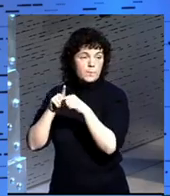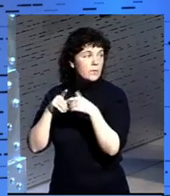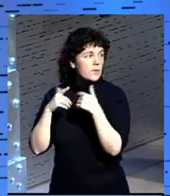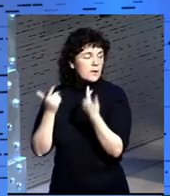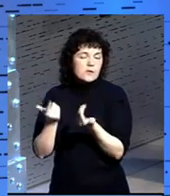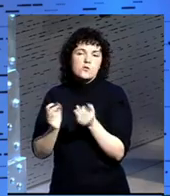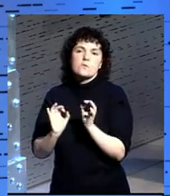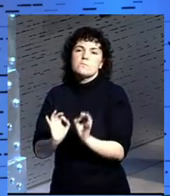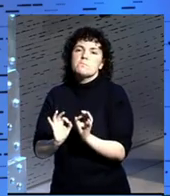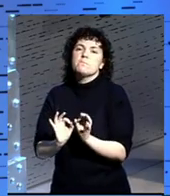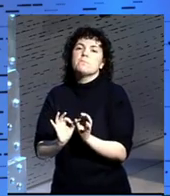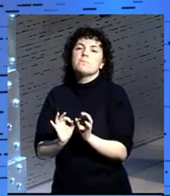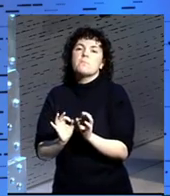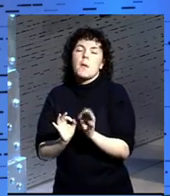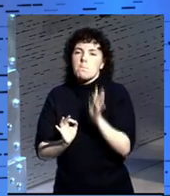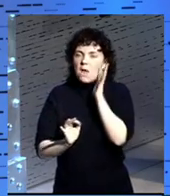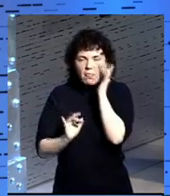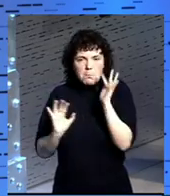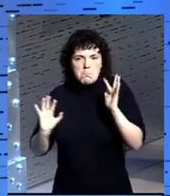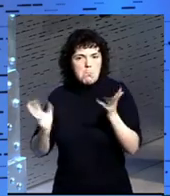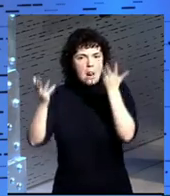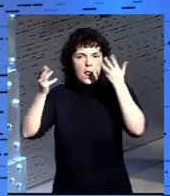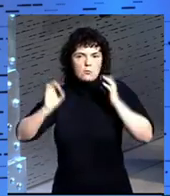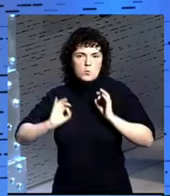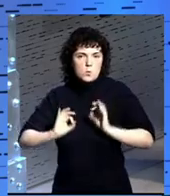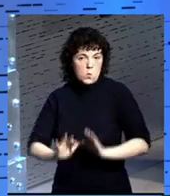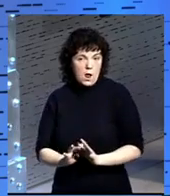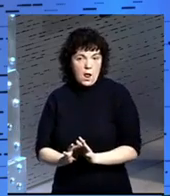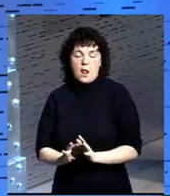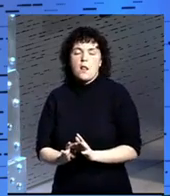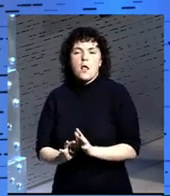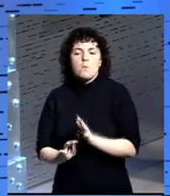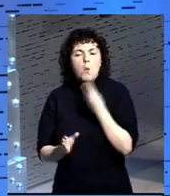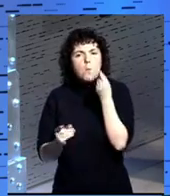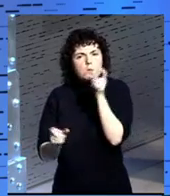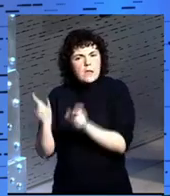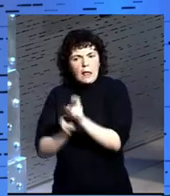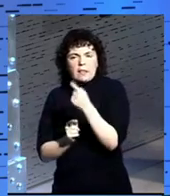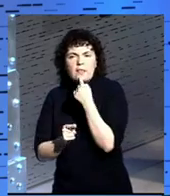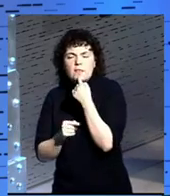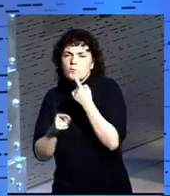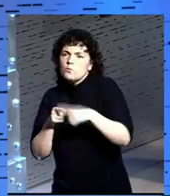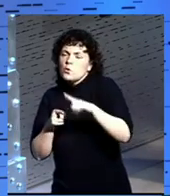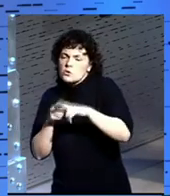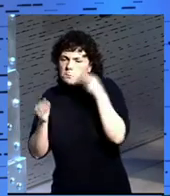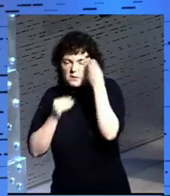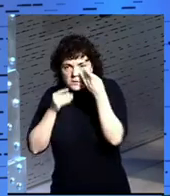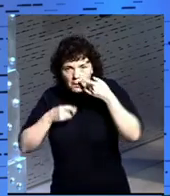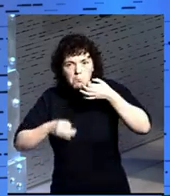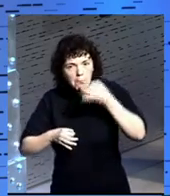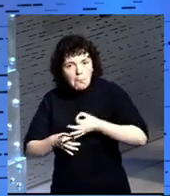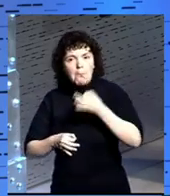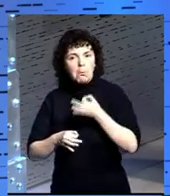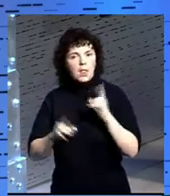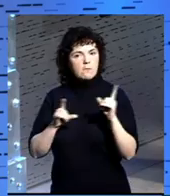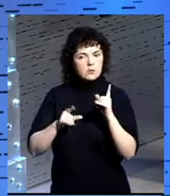es efectivamente, pues parece milagroso, ¿no? Porque muchísima gente dijo una cosa que pensaba que era cierta y